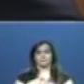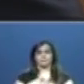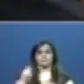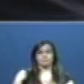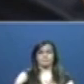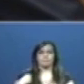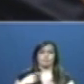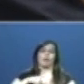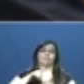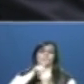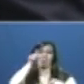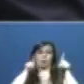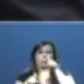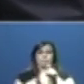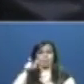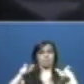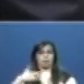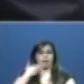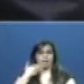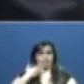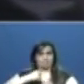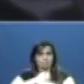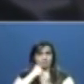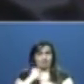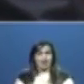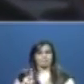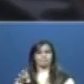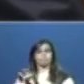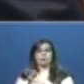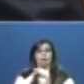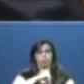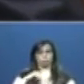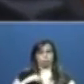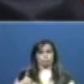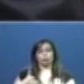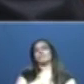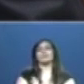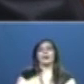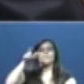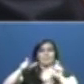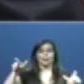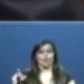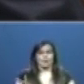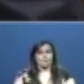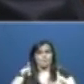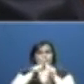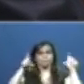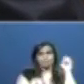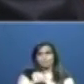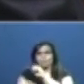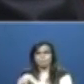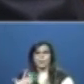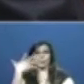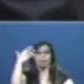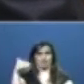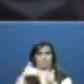primer trimestre del año en materia de autónomos que refleja Un aumento de 5,000 emprendedores en Castilla y león respecto